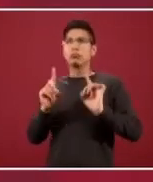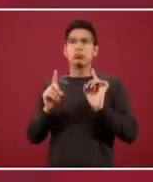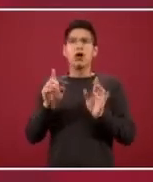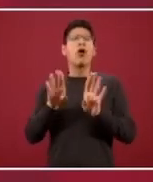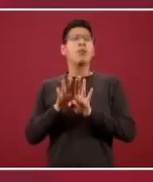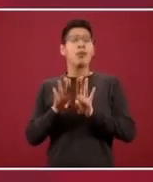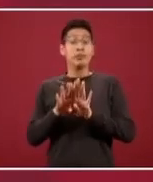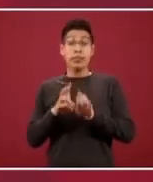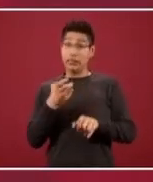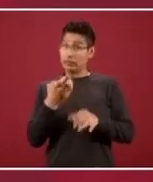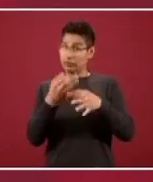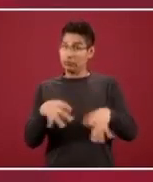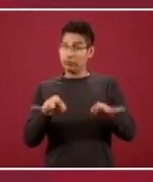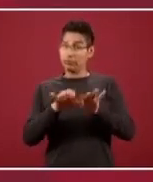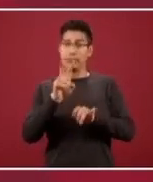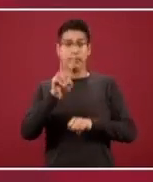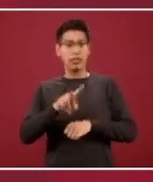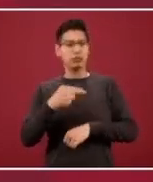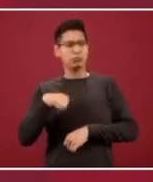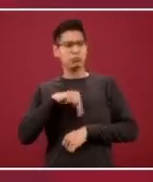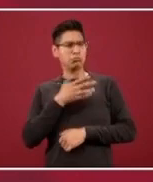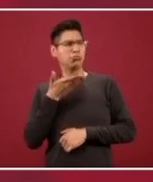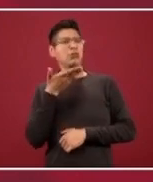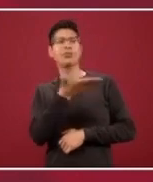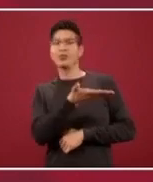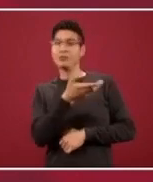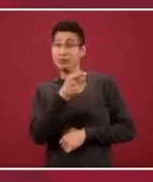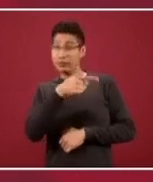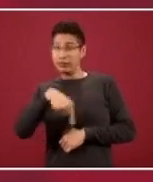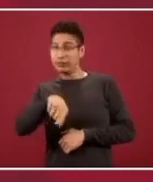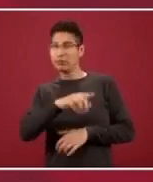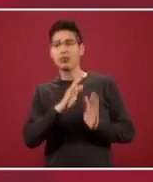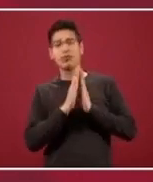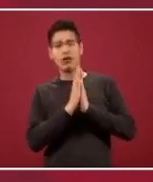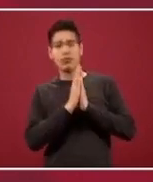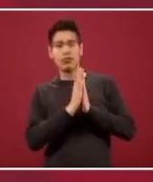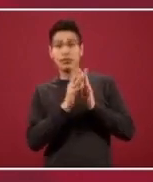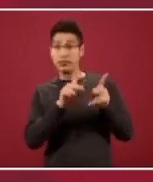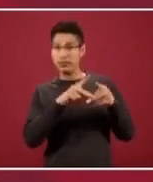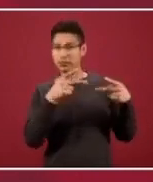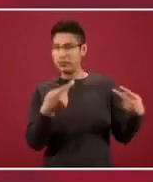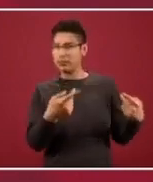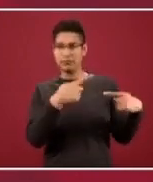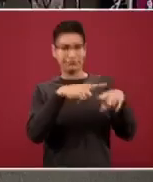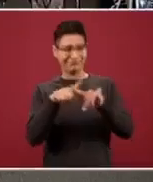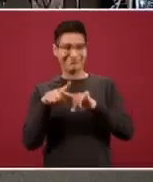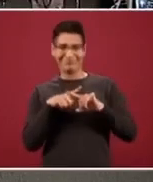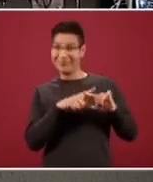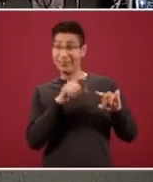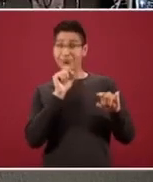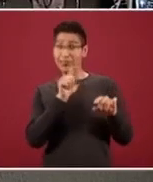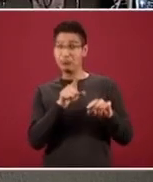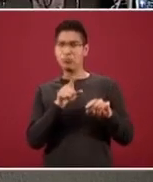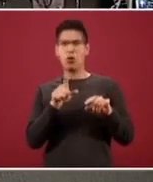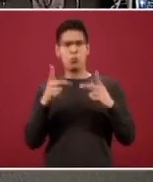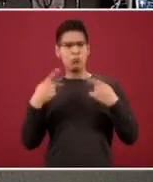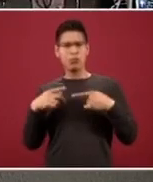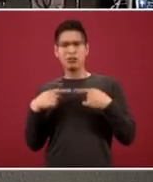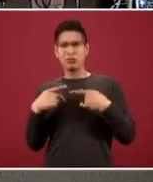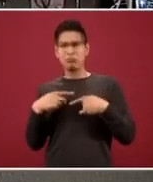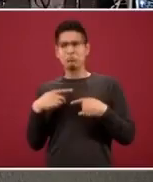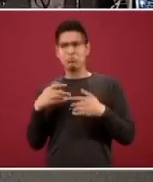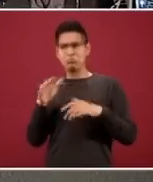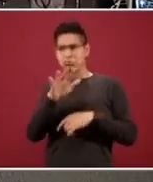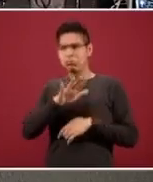importante y pedimos que entre ustedes y también a toda la población que se dirija a sitios oficiales como